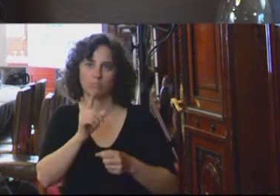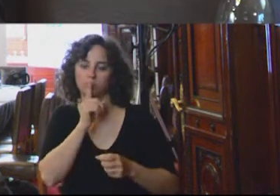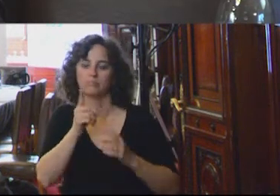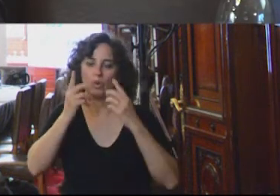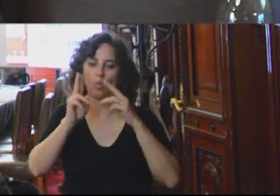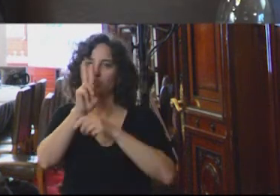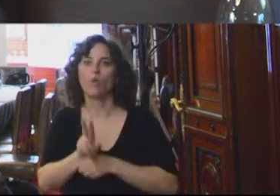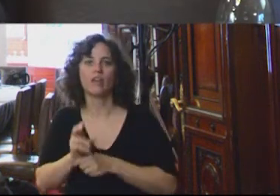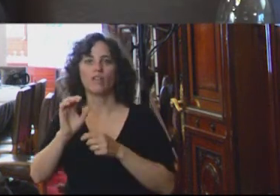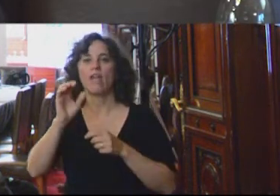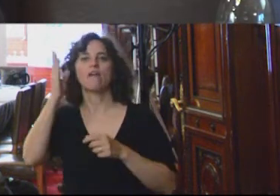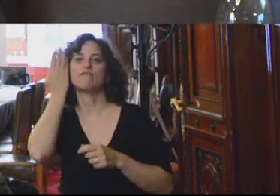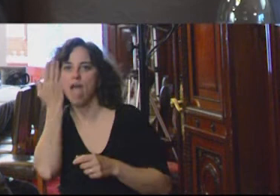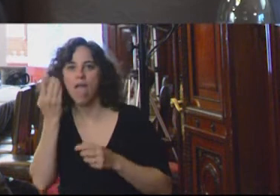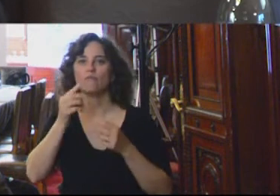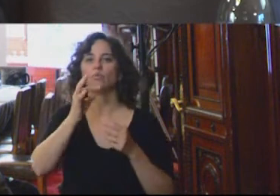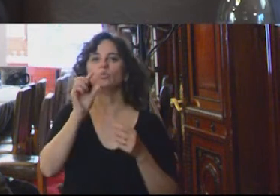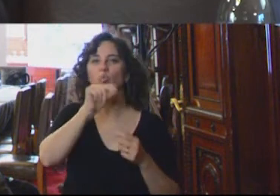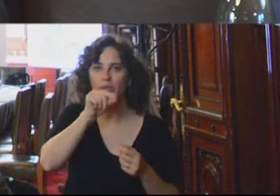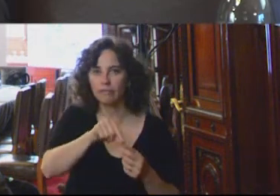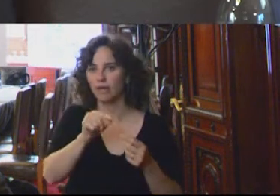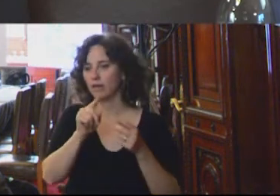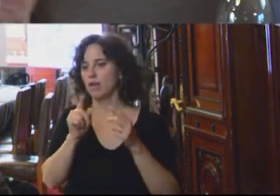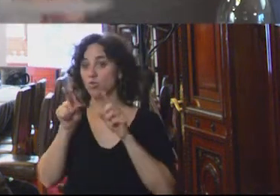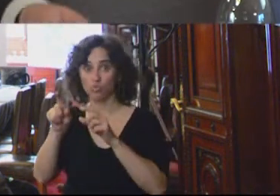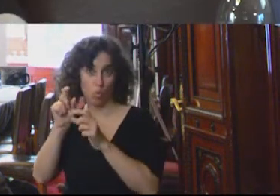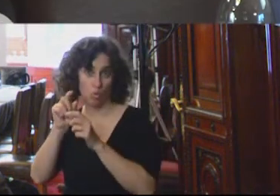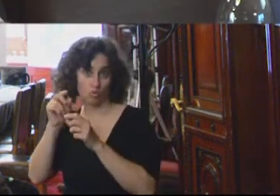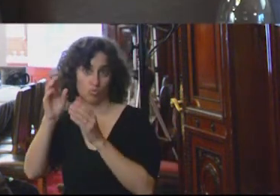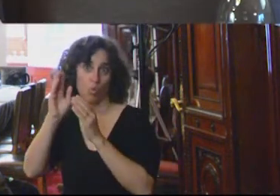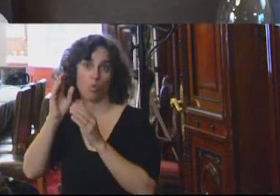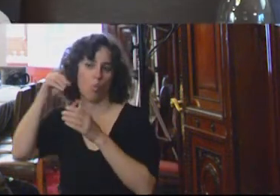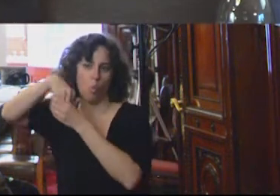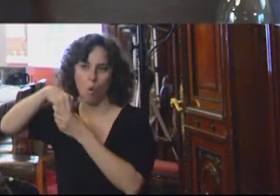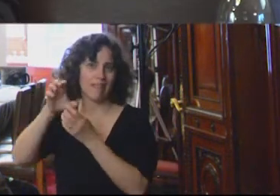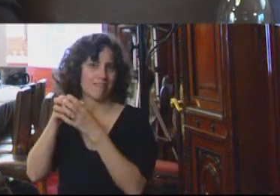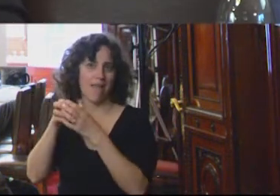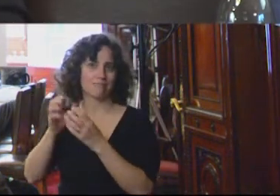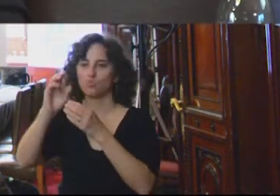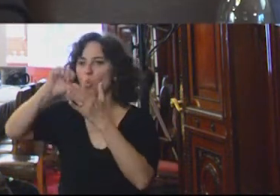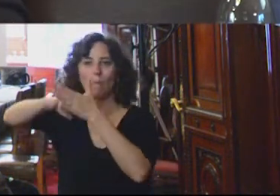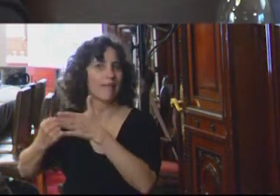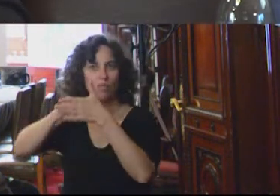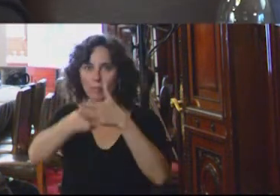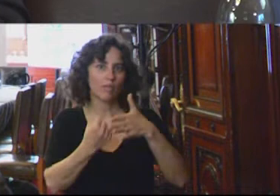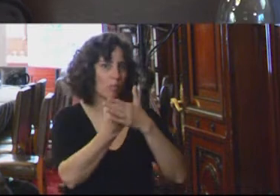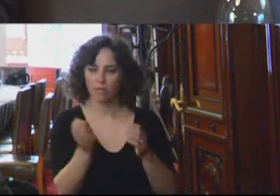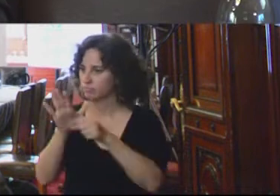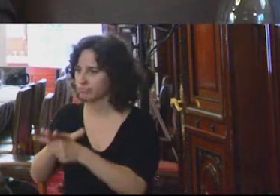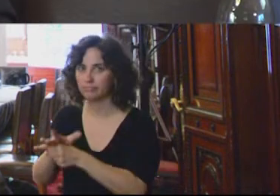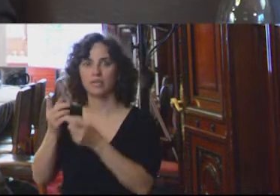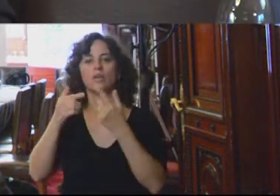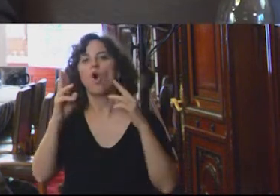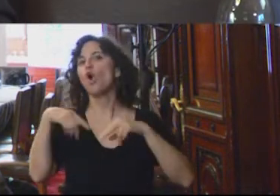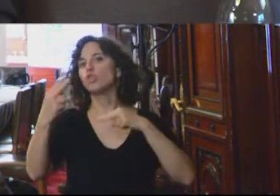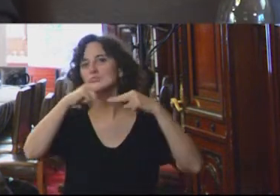y Twitter, cuyas cuentas han sido temporal o definitivamente suspendidas. Muchos otros portales han